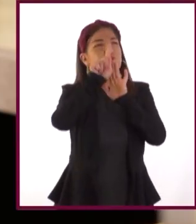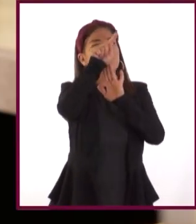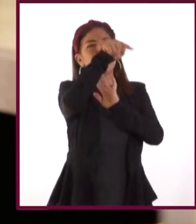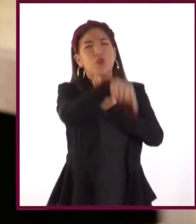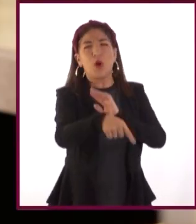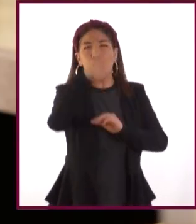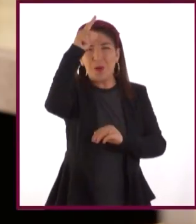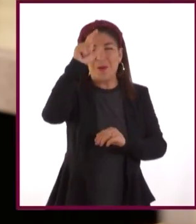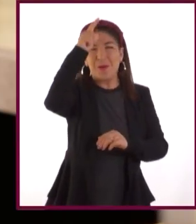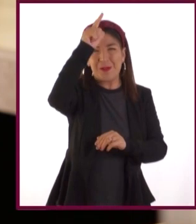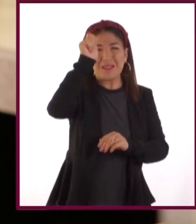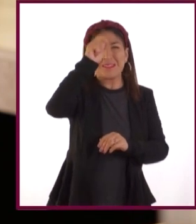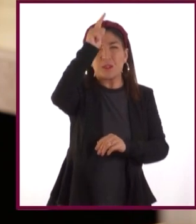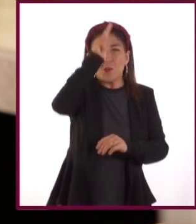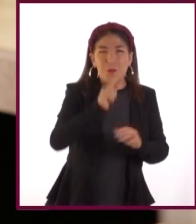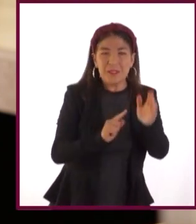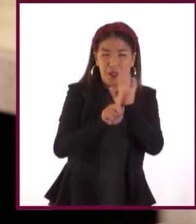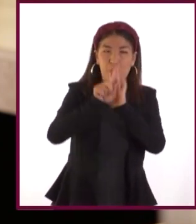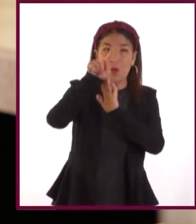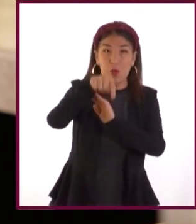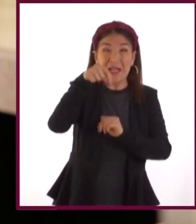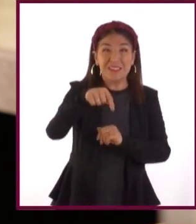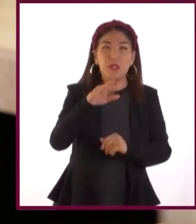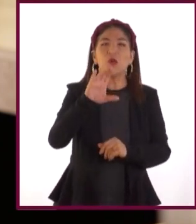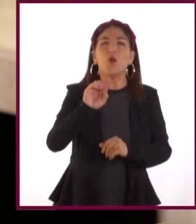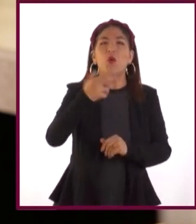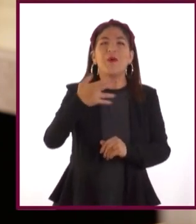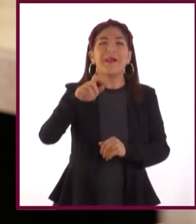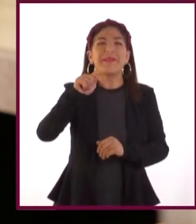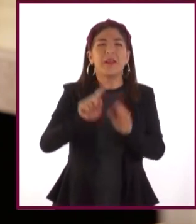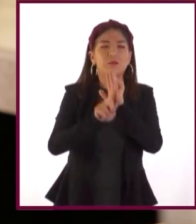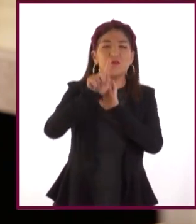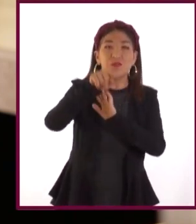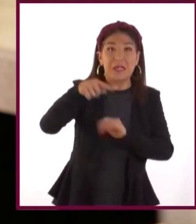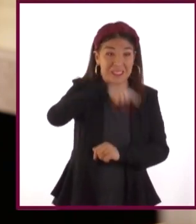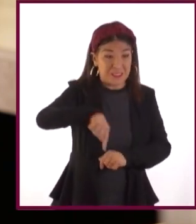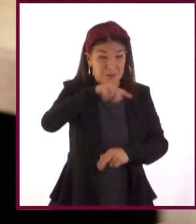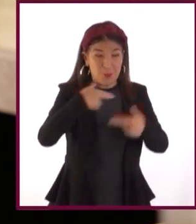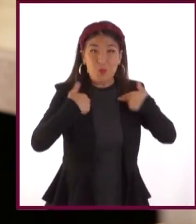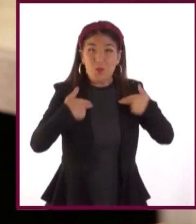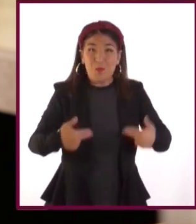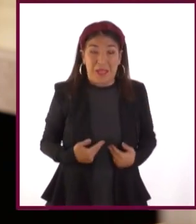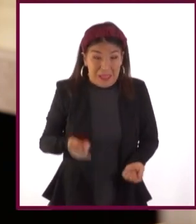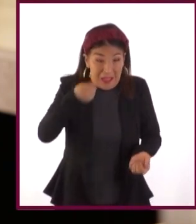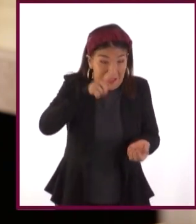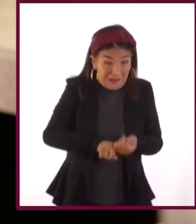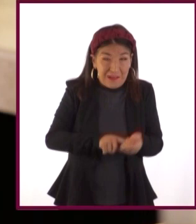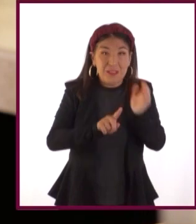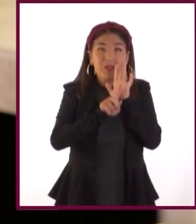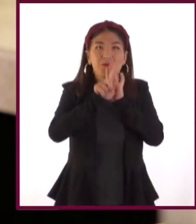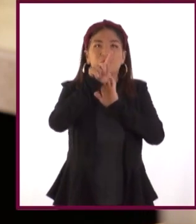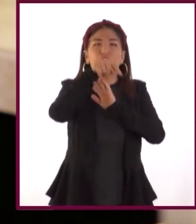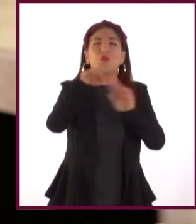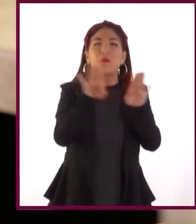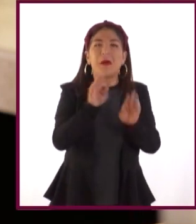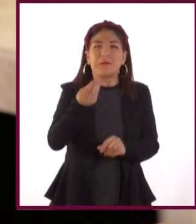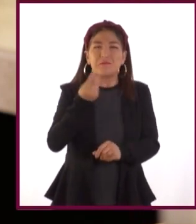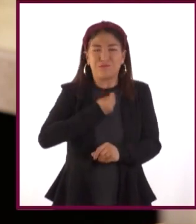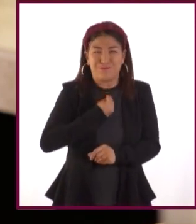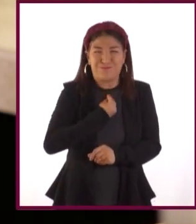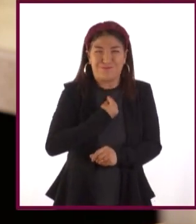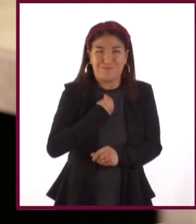es cuando la gravedad es uniforme. Si estamos hablando de que la gravedad sería una constante, matemáticamente coinciden